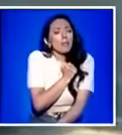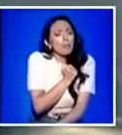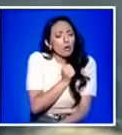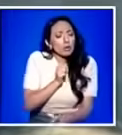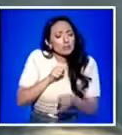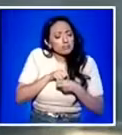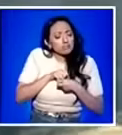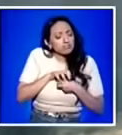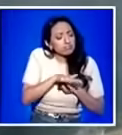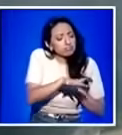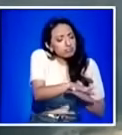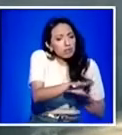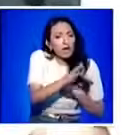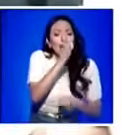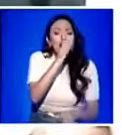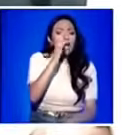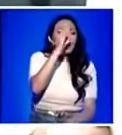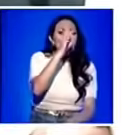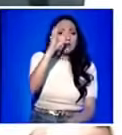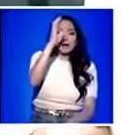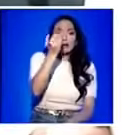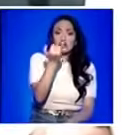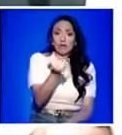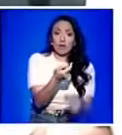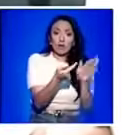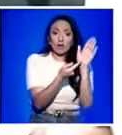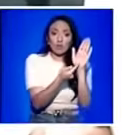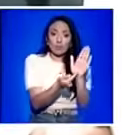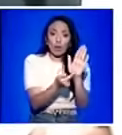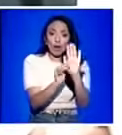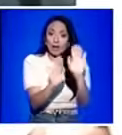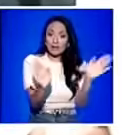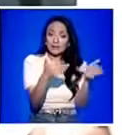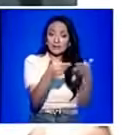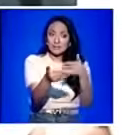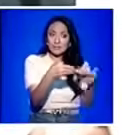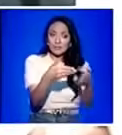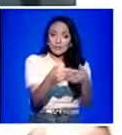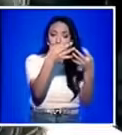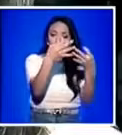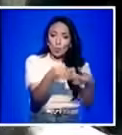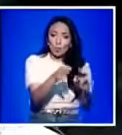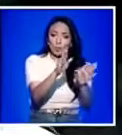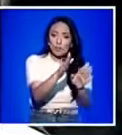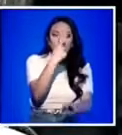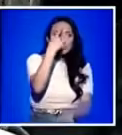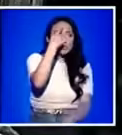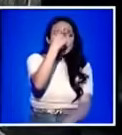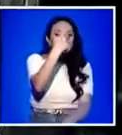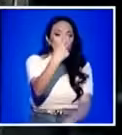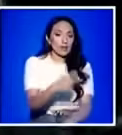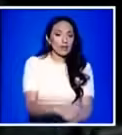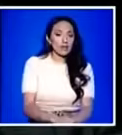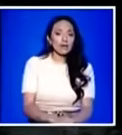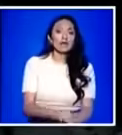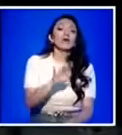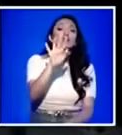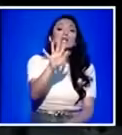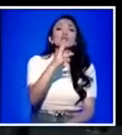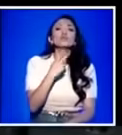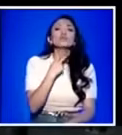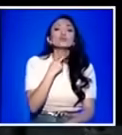que siempre, toda la vida, lo quisieron hacer y que ahora, a su edad, lo están cumpliendo su sueño. Cantan con la voz de la